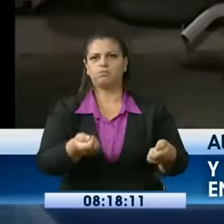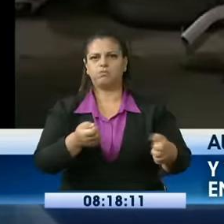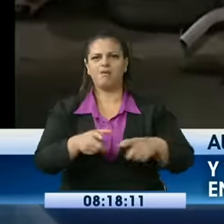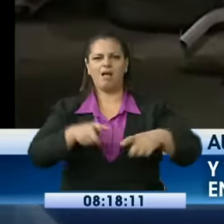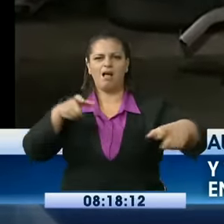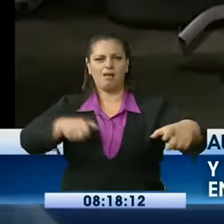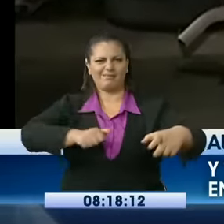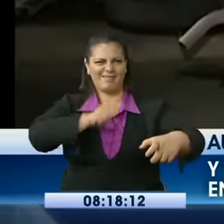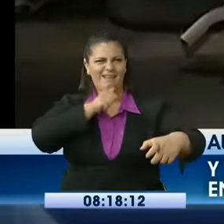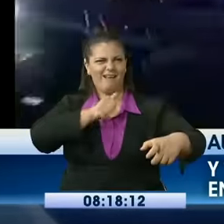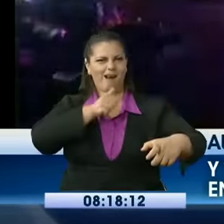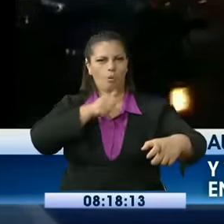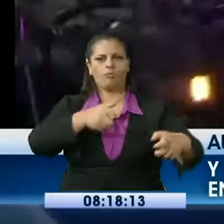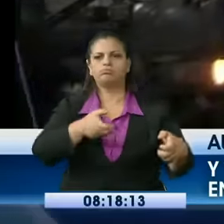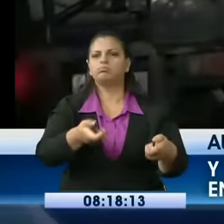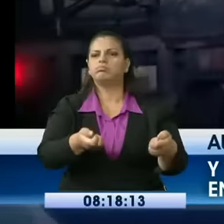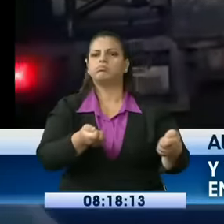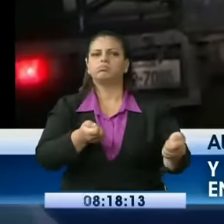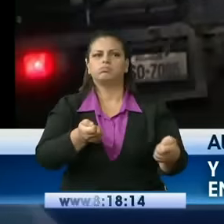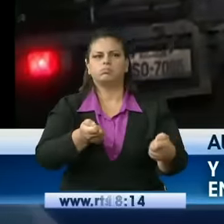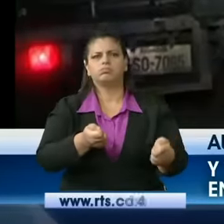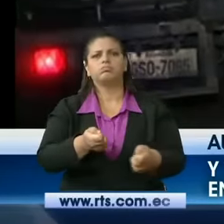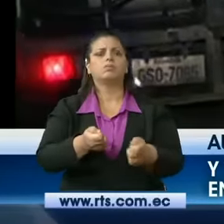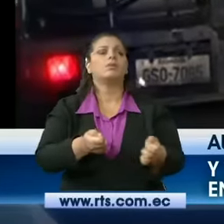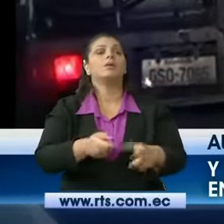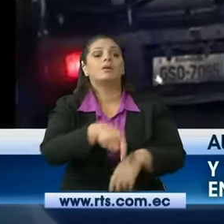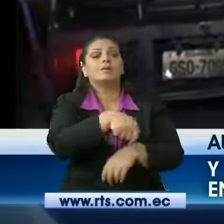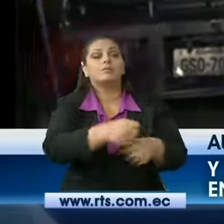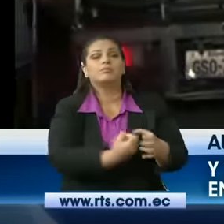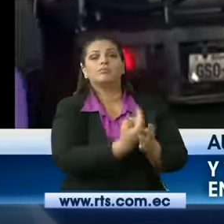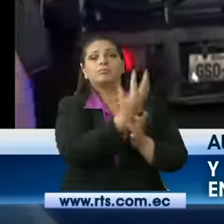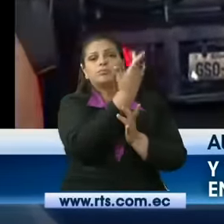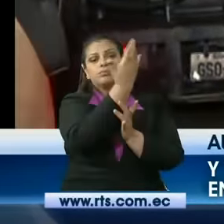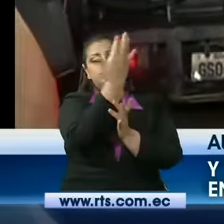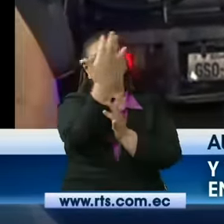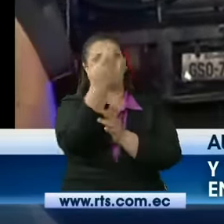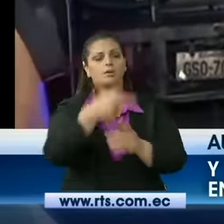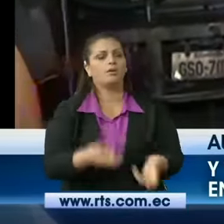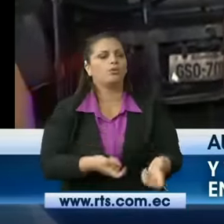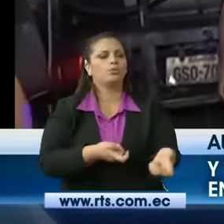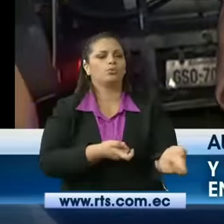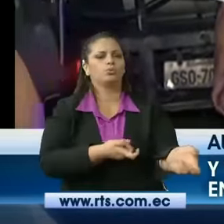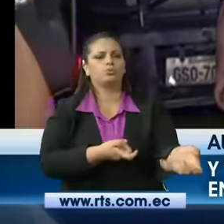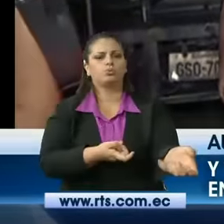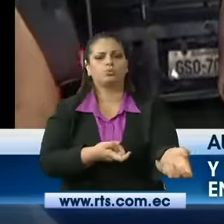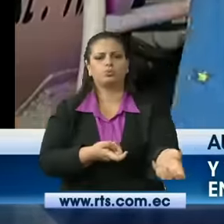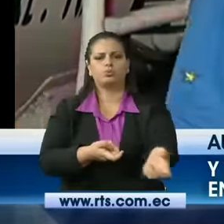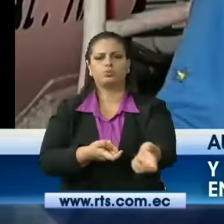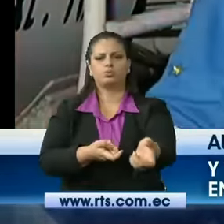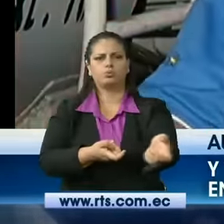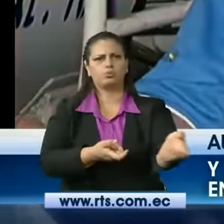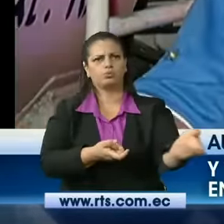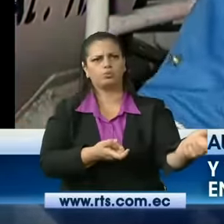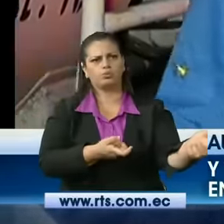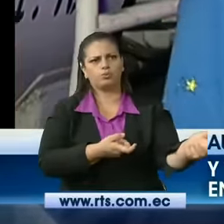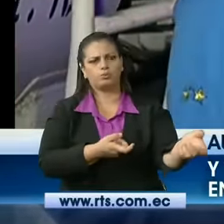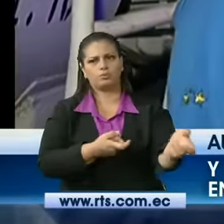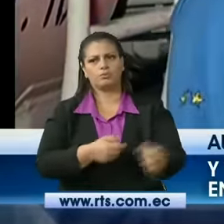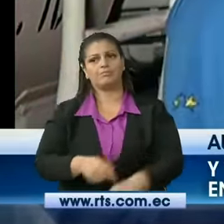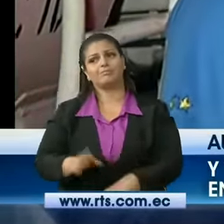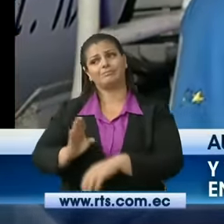materiales que sobrepasan el área básica. No hay heridos, solamente es un accidente de tránsito por daños materiales. Choque por acá. El accidente